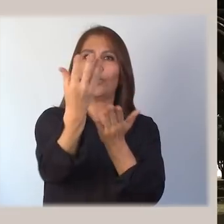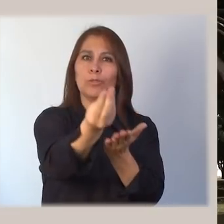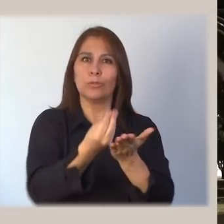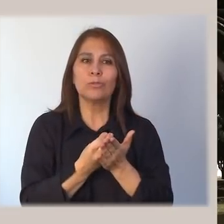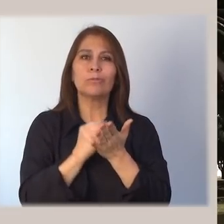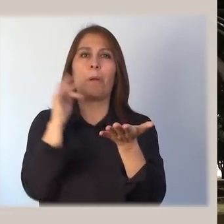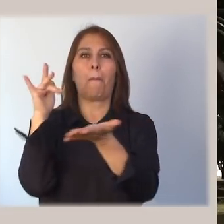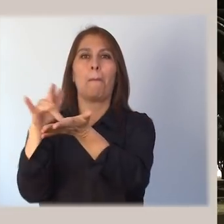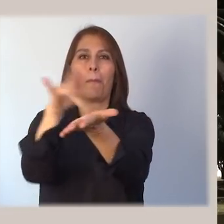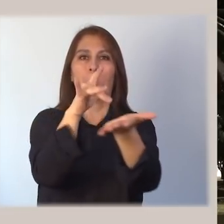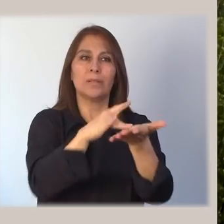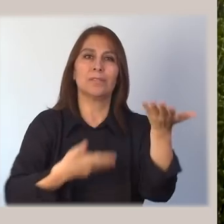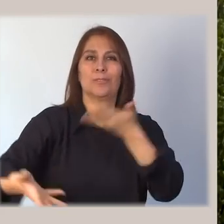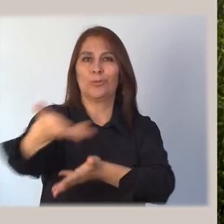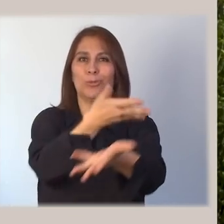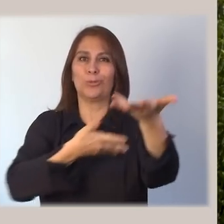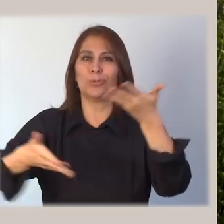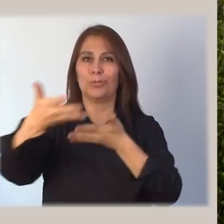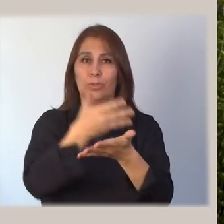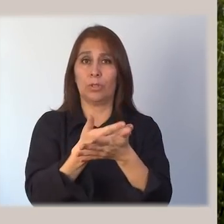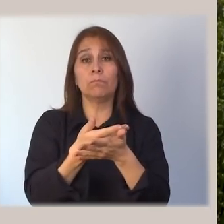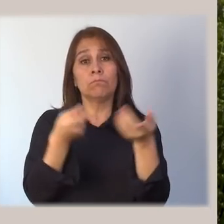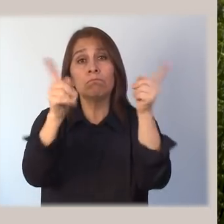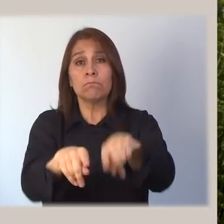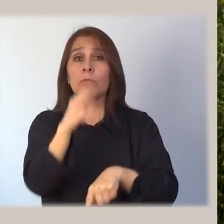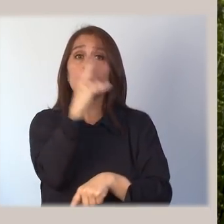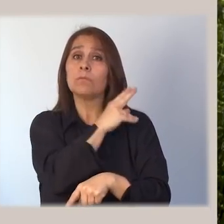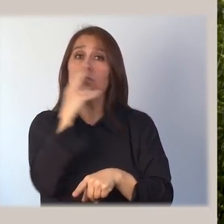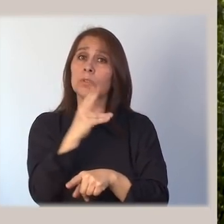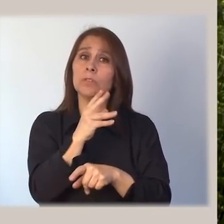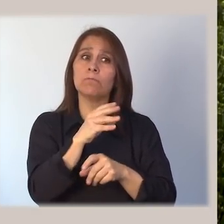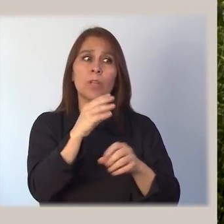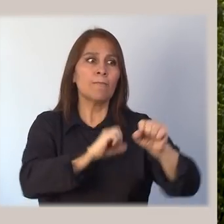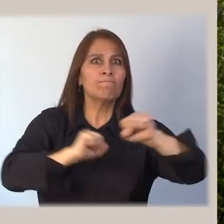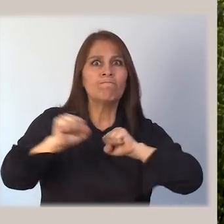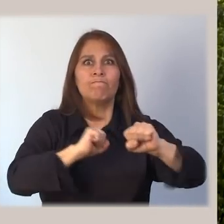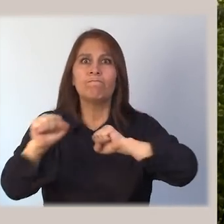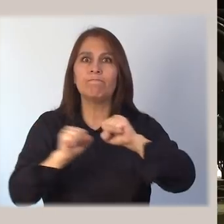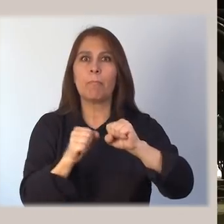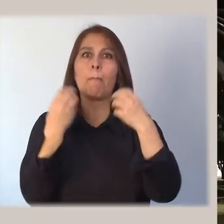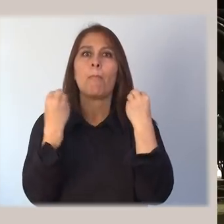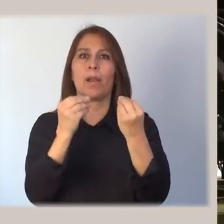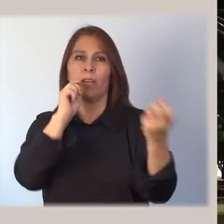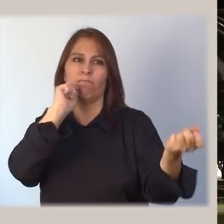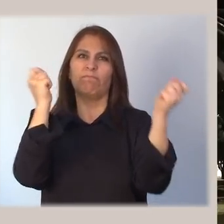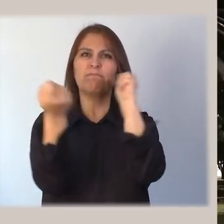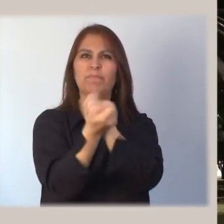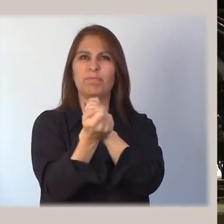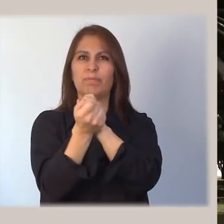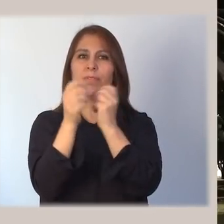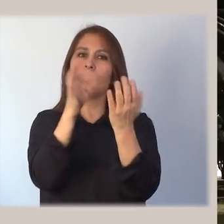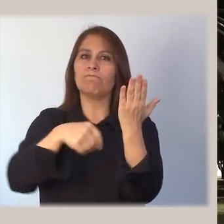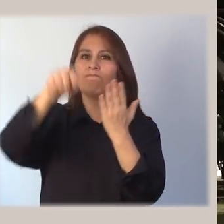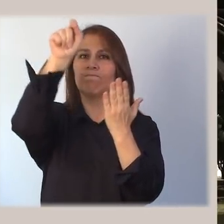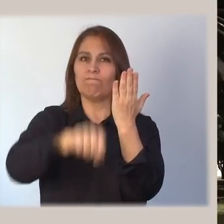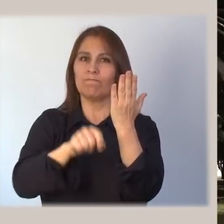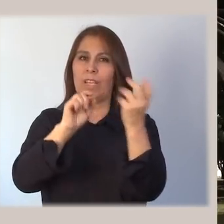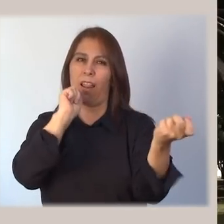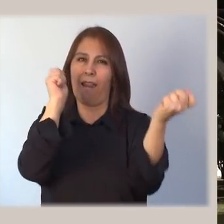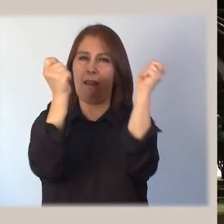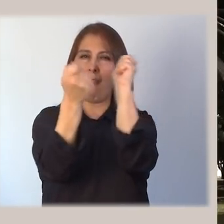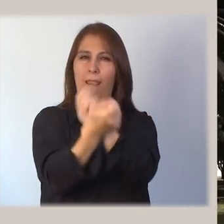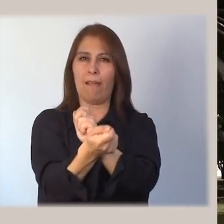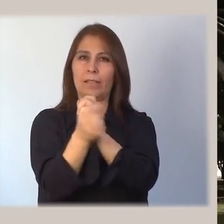a profundizar en los resultados de la autoevaluación, a participar en las actividades de socialización y a comprometerse con una dinámica que